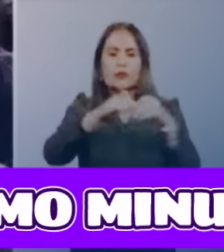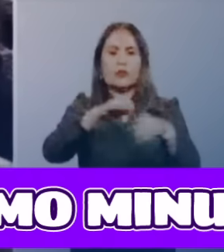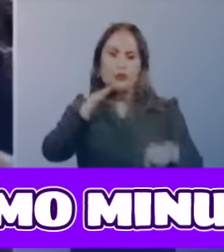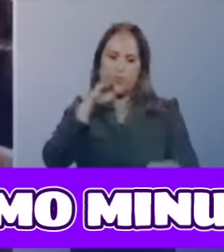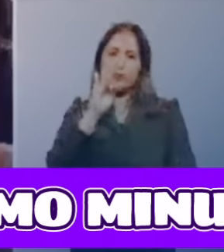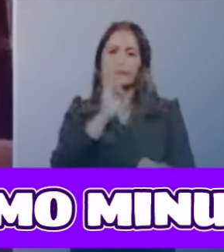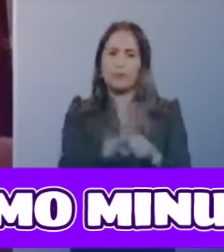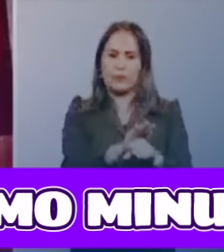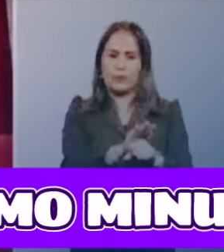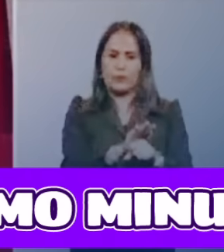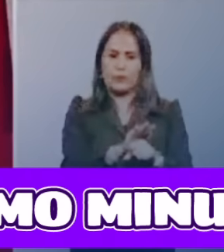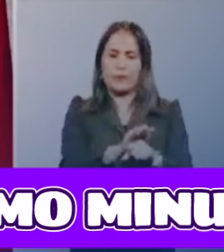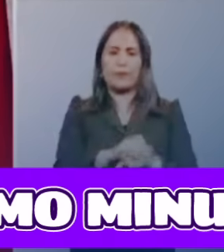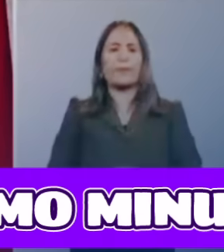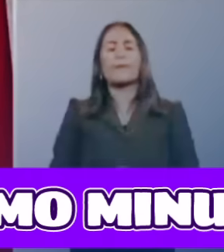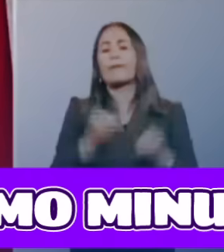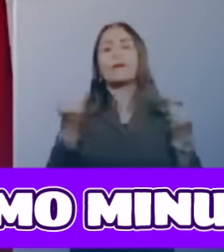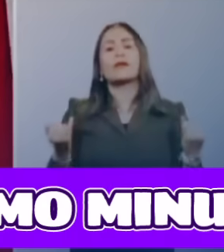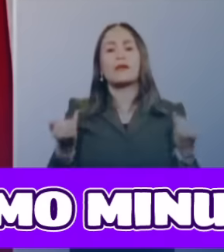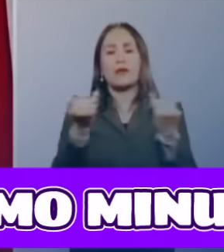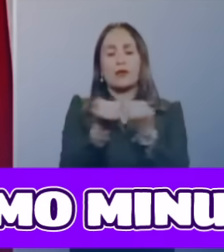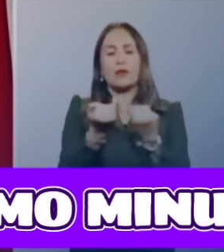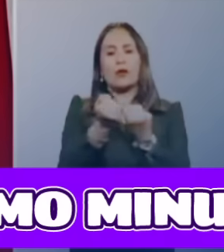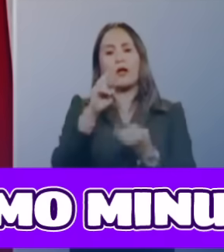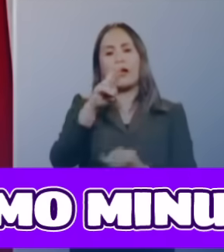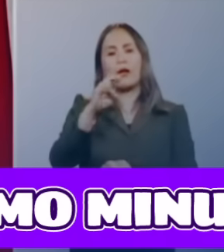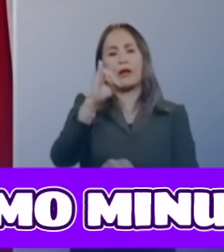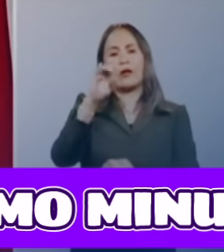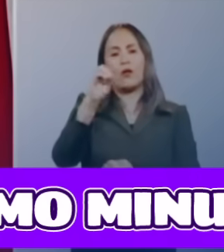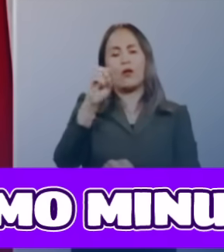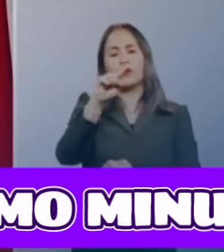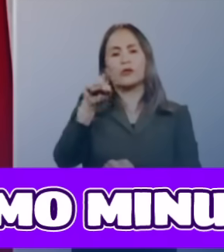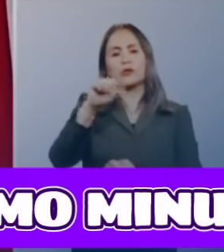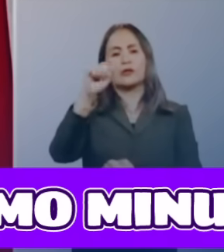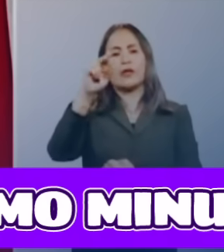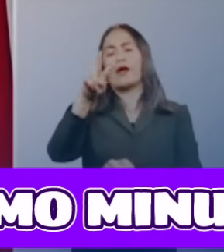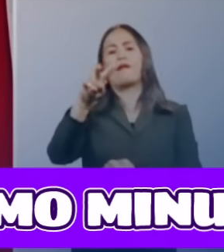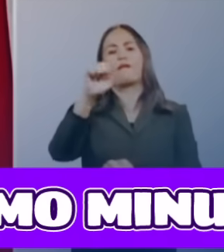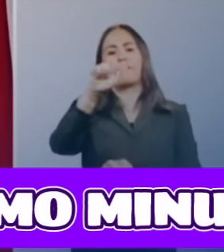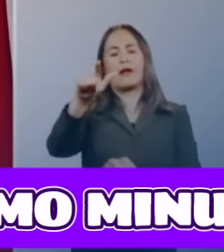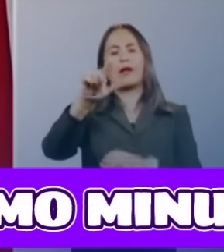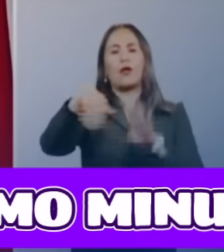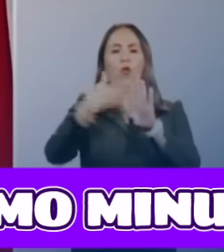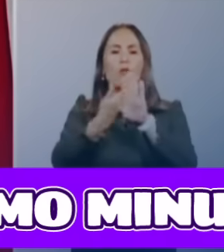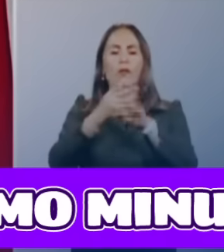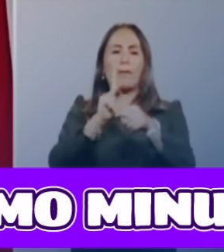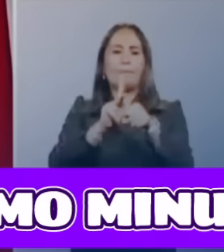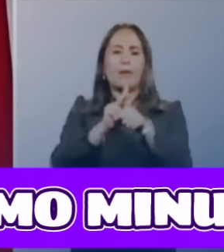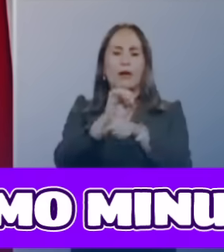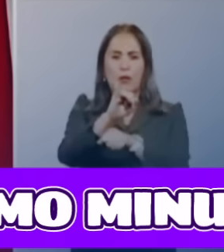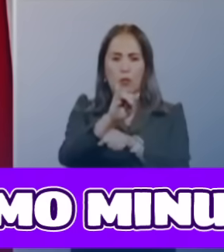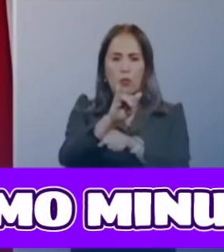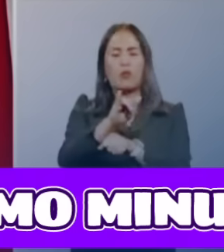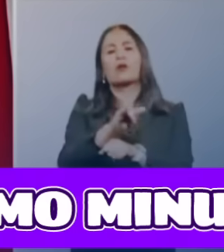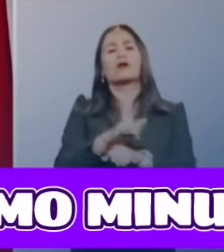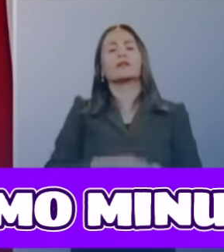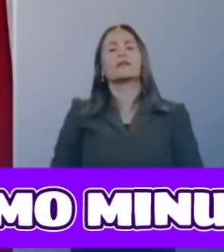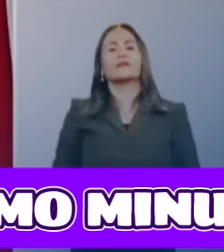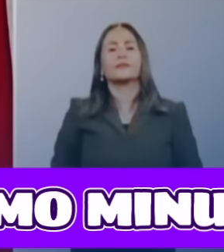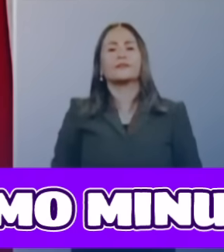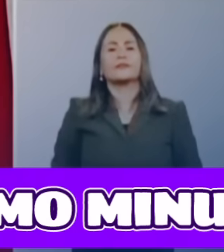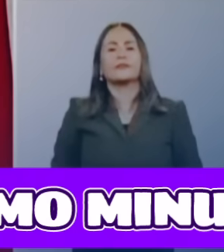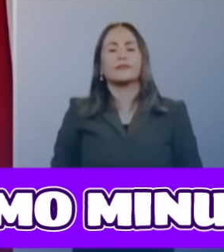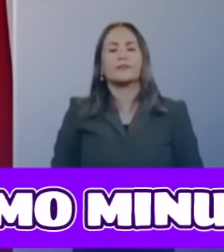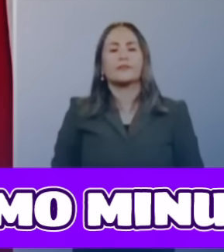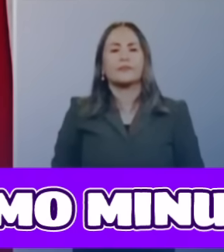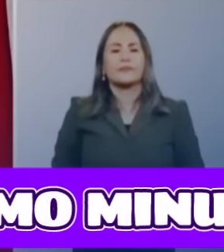Y específicamente, en el caso Ríos Ábalos y otros contra Paraguay, se señaló que se trata de uno